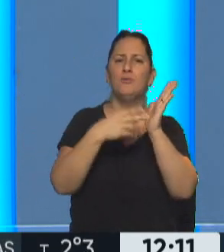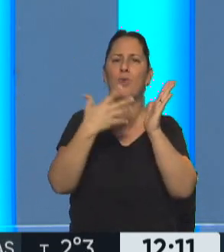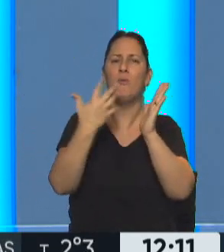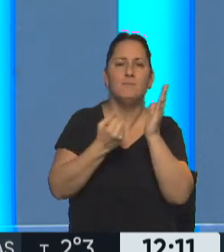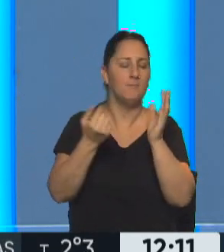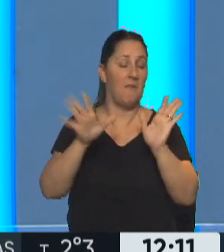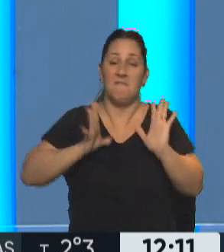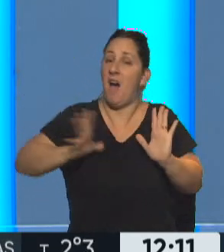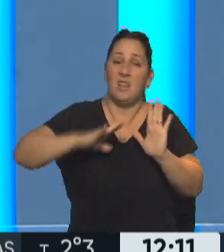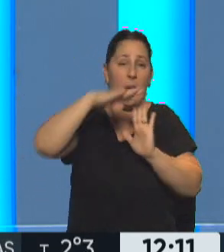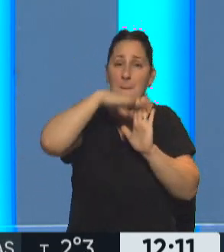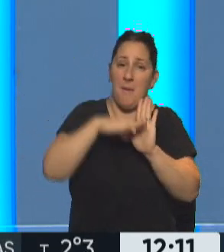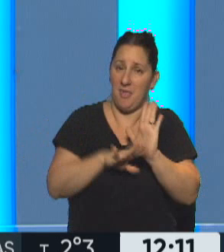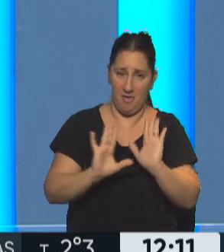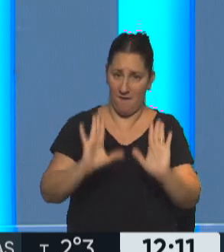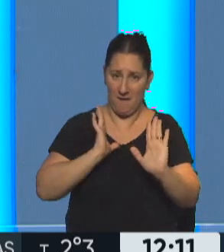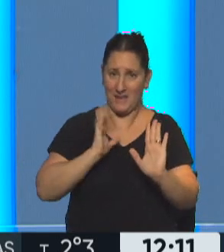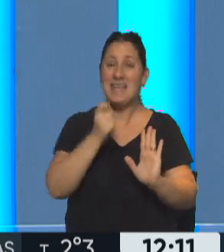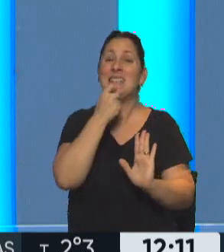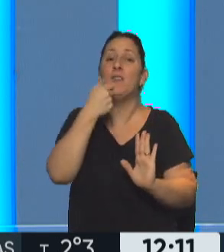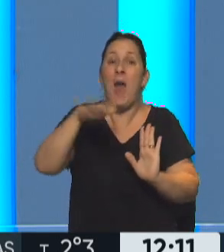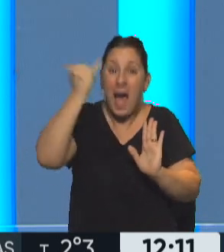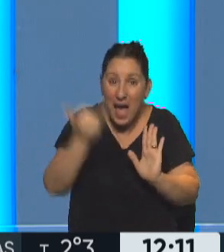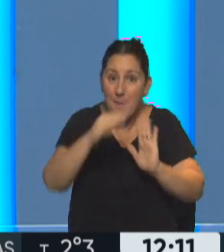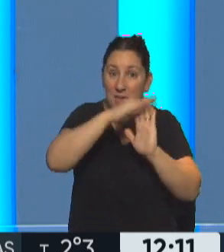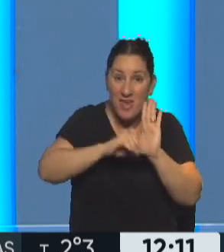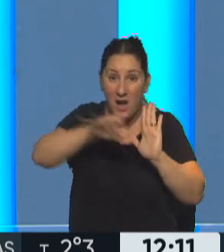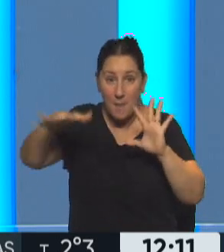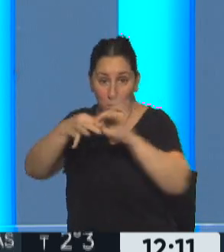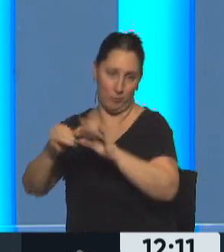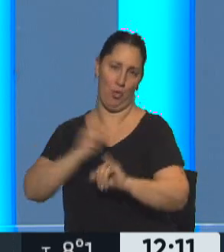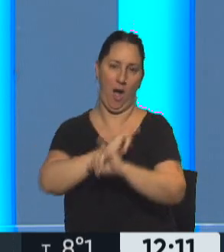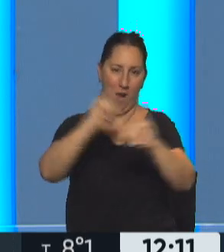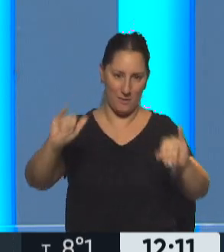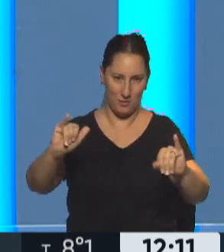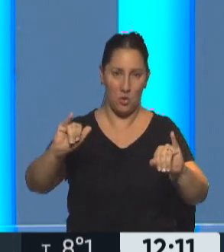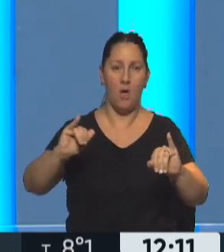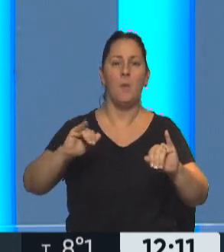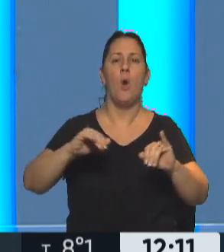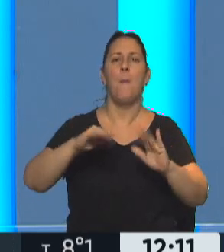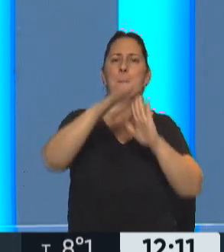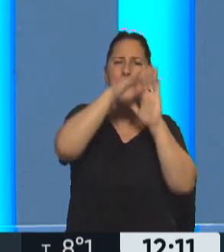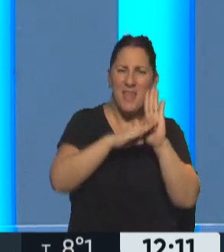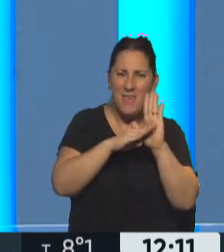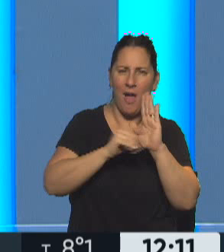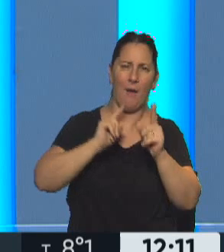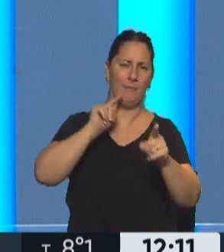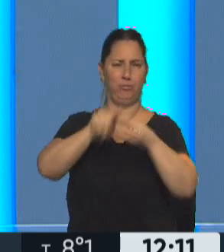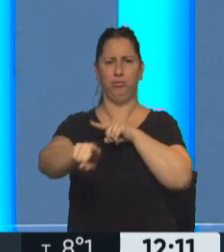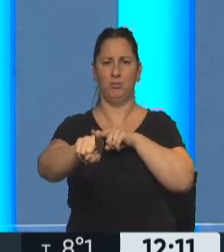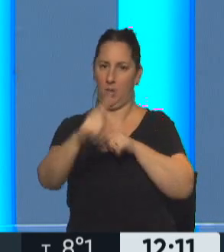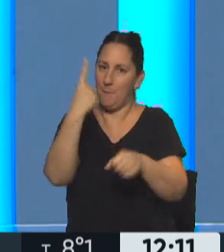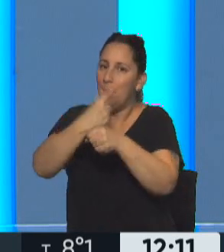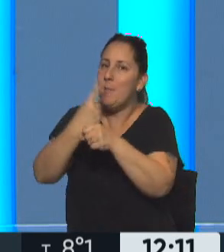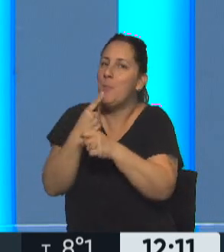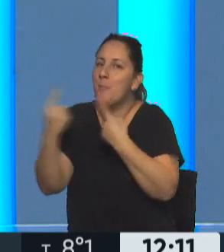medida que se haya tomado en ese sentido, si no la hubiera anunciado, y tampoco va a avanzar sobre medidas sin consultar primeramente a la mesa de